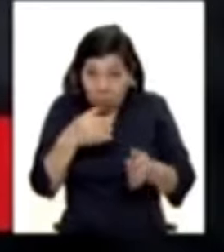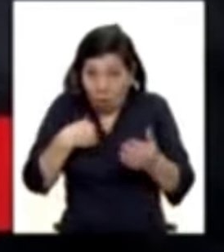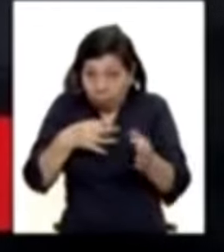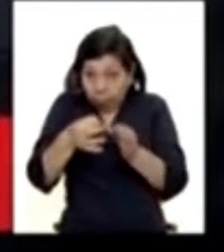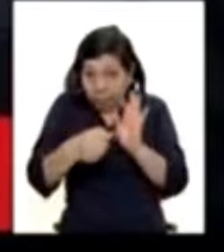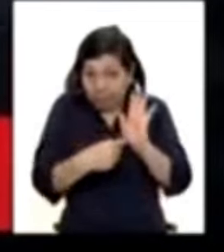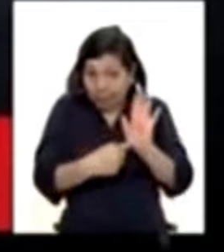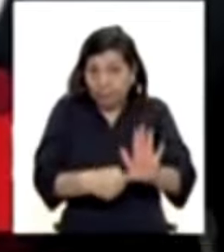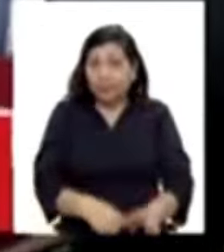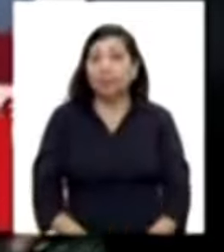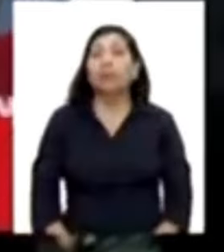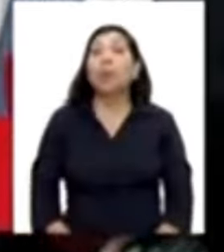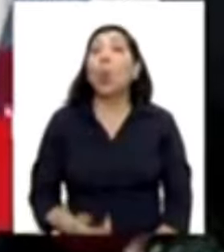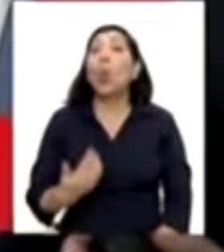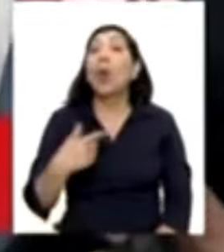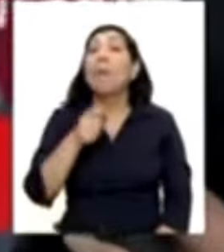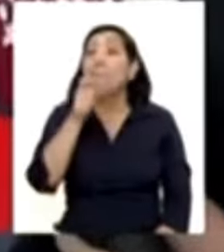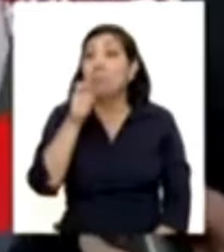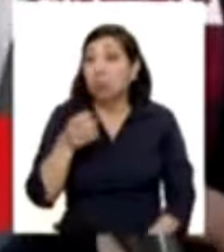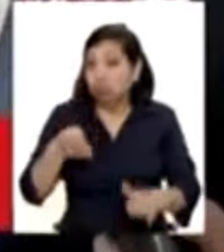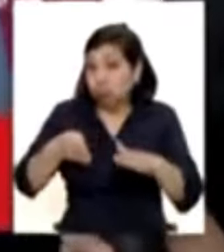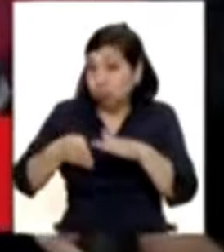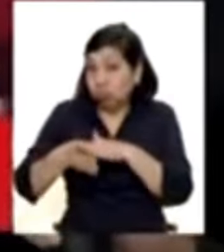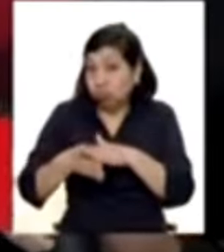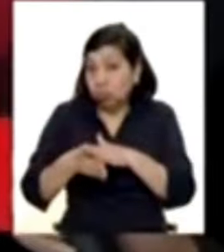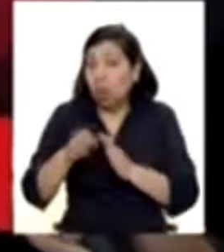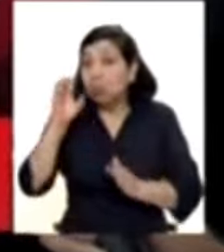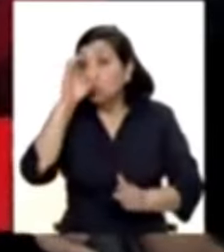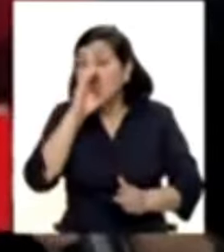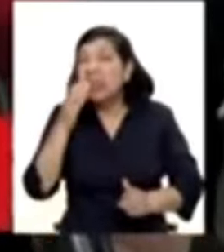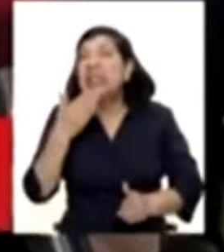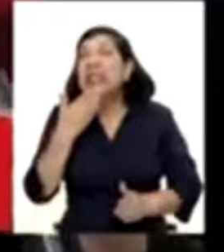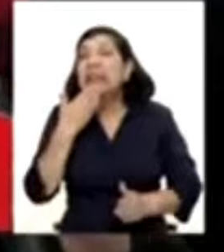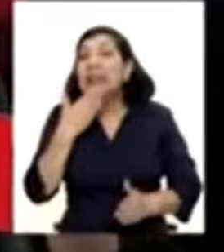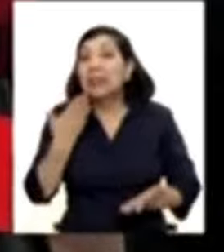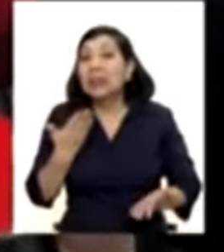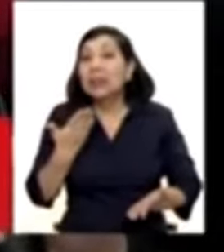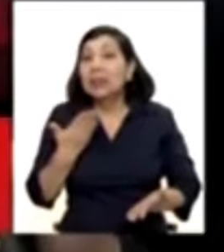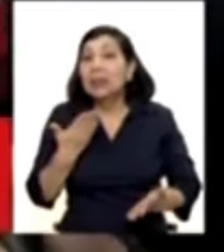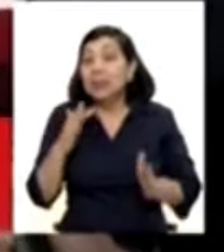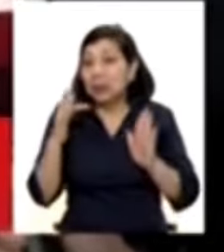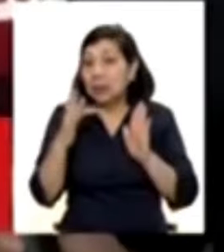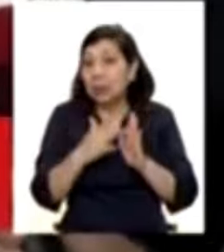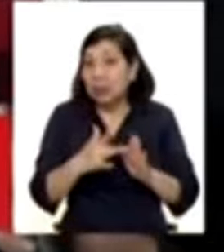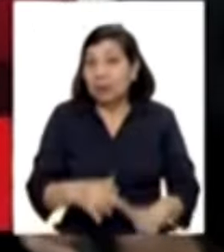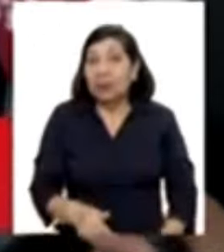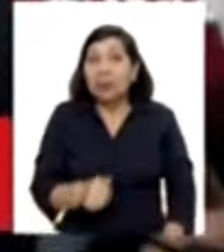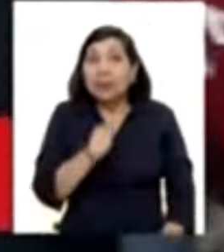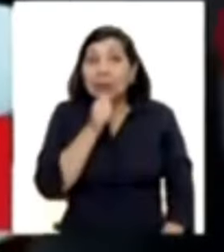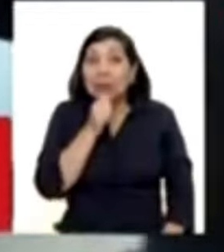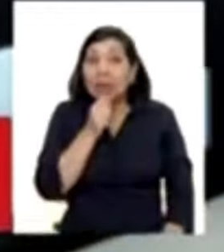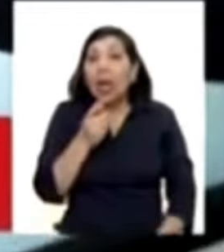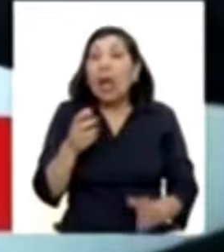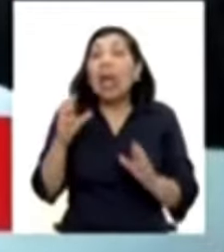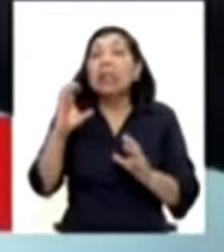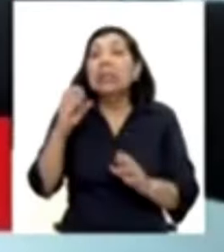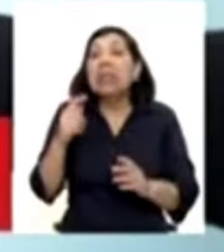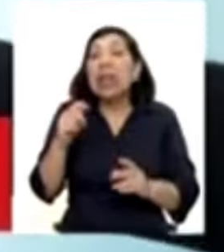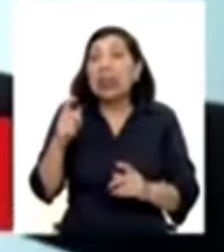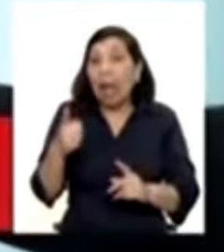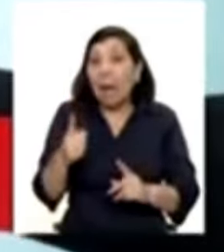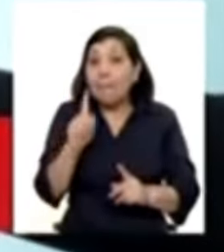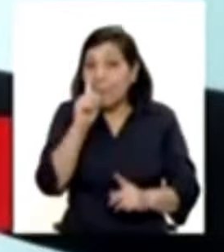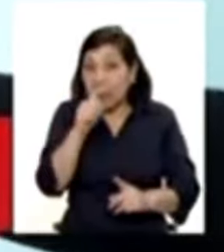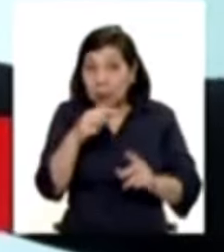puedo enseñar. Cualquier ciudadano puede entrar a un buscador y va a tipear reserva de cita MTC y es la